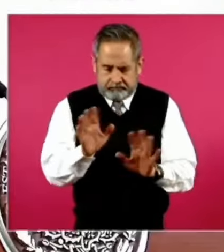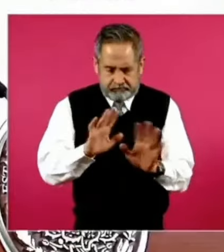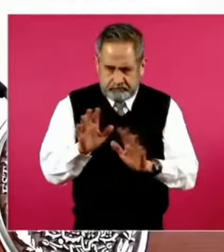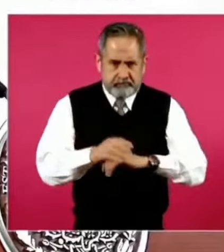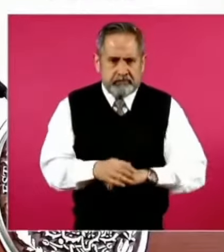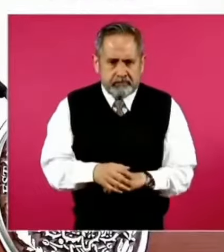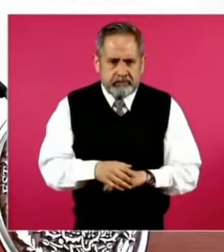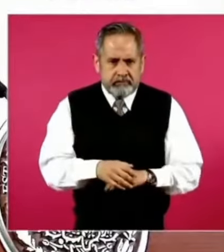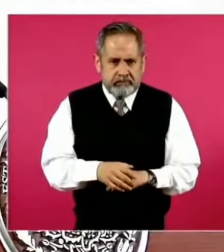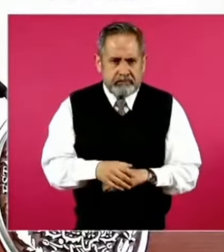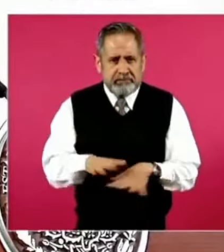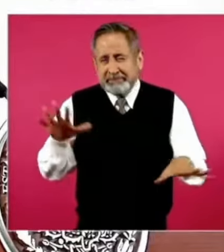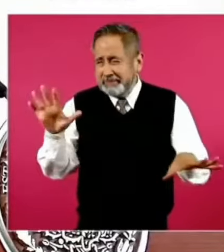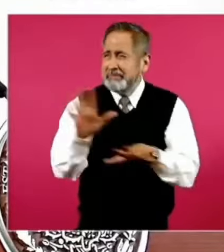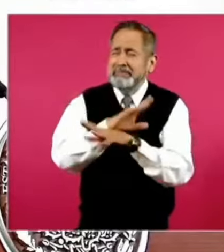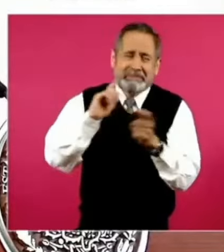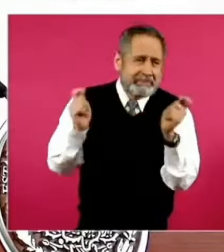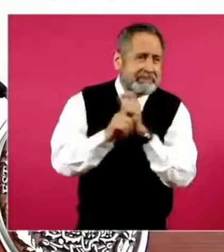ya va a haber un gran viraje.